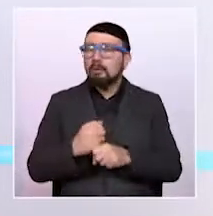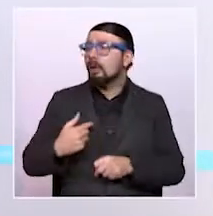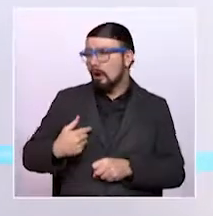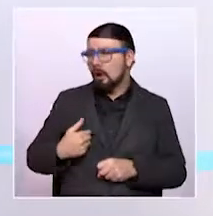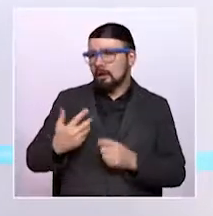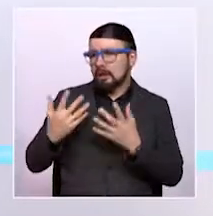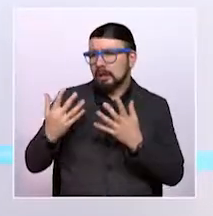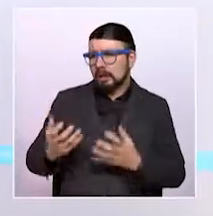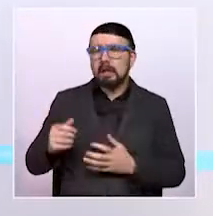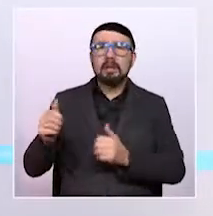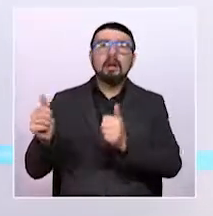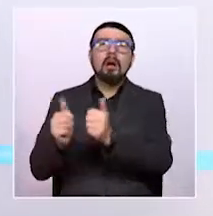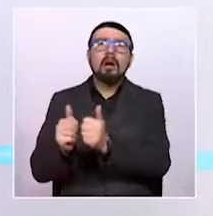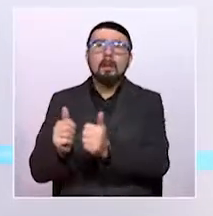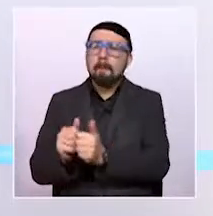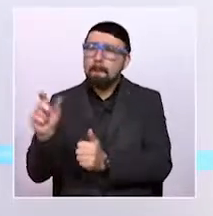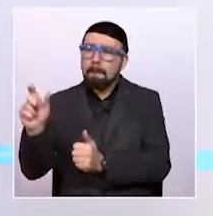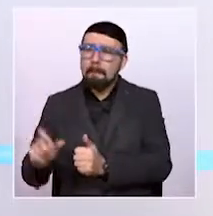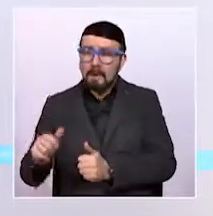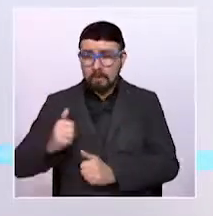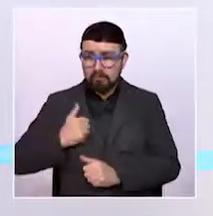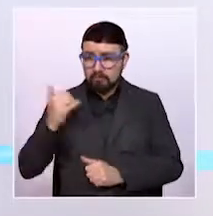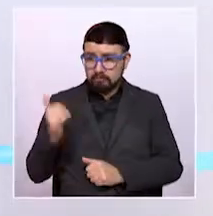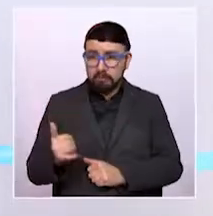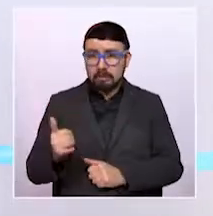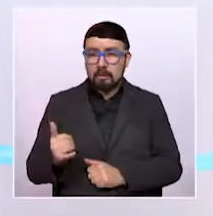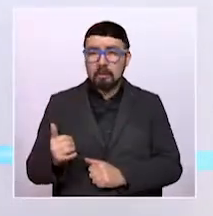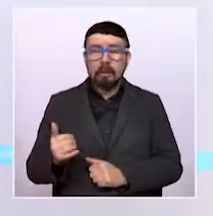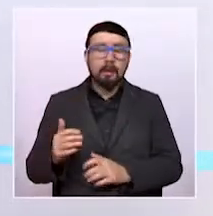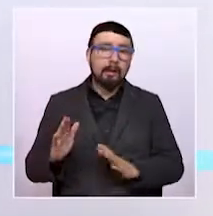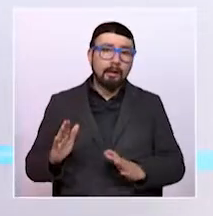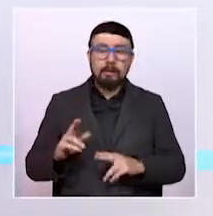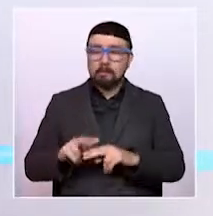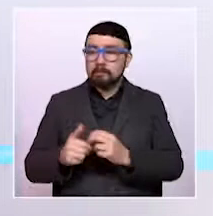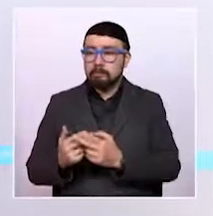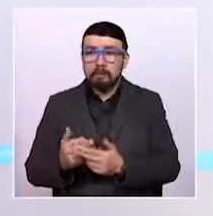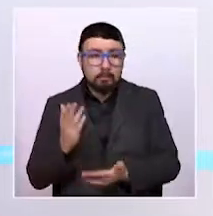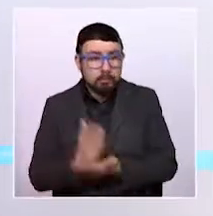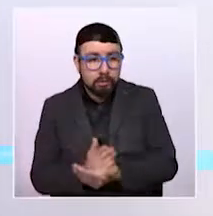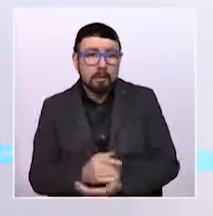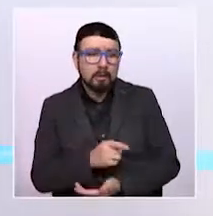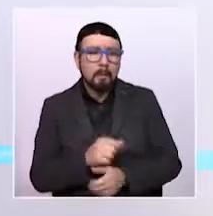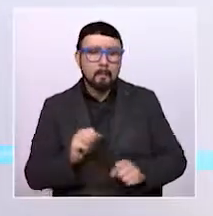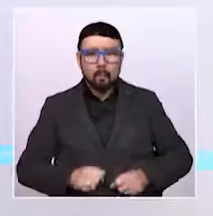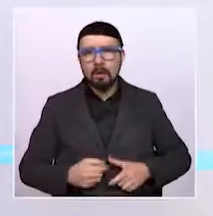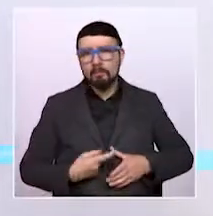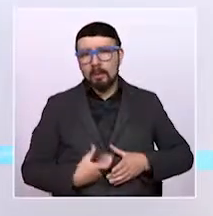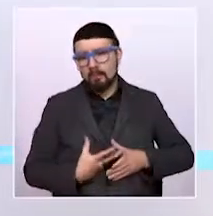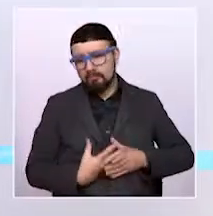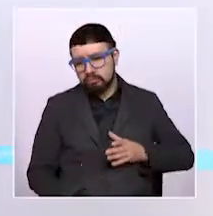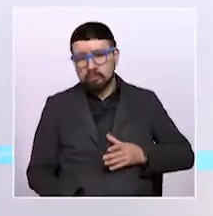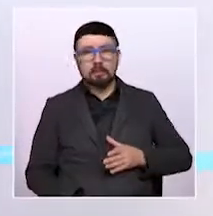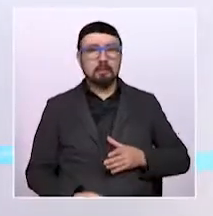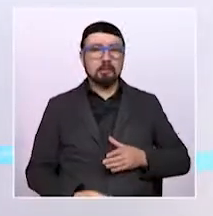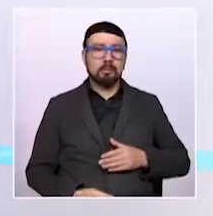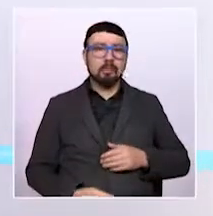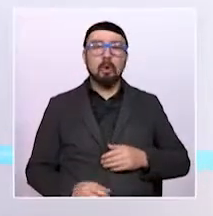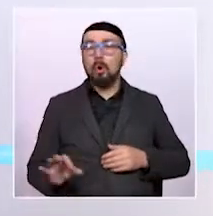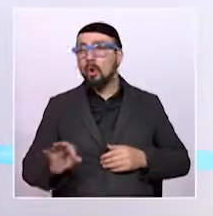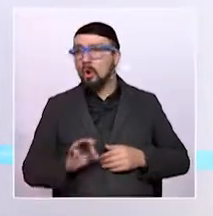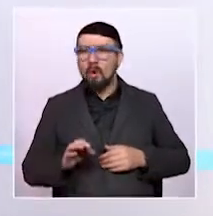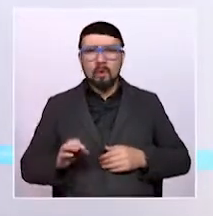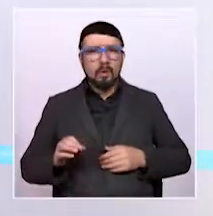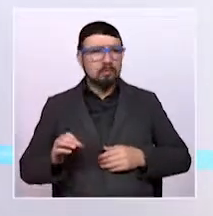eso es un delito en colombia y ahí esa paciente se le puede terminar el embarazo o las pacientes que tuvieron un acceso carnal